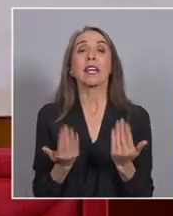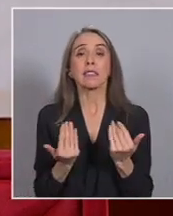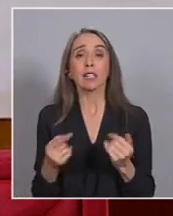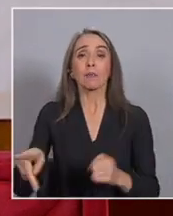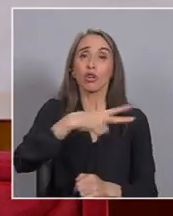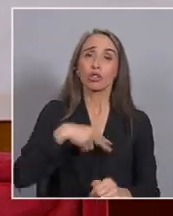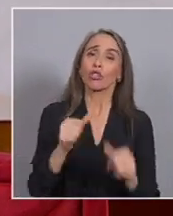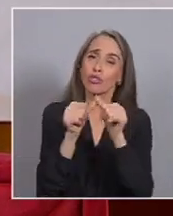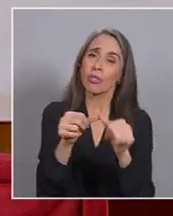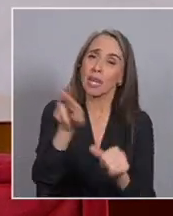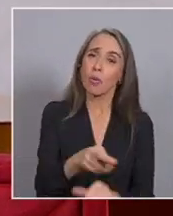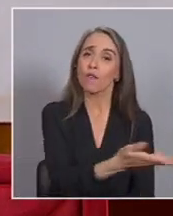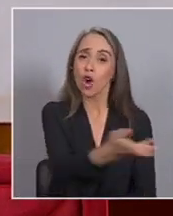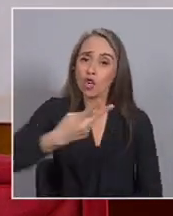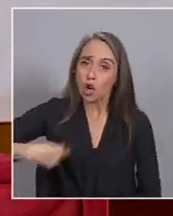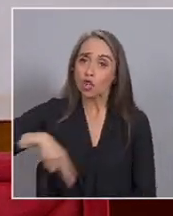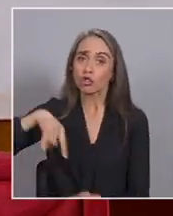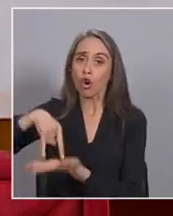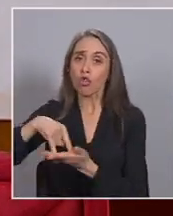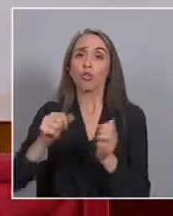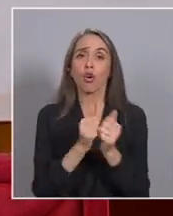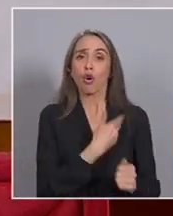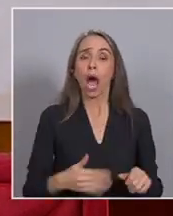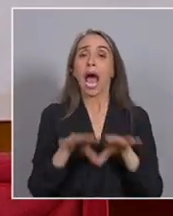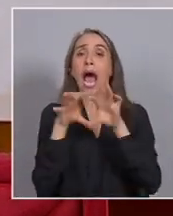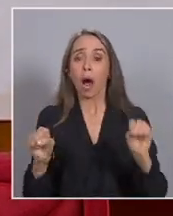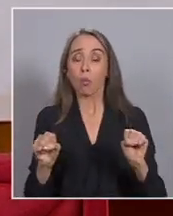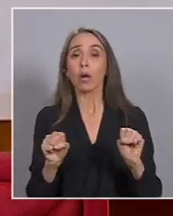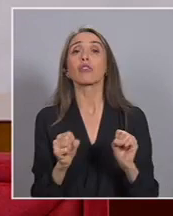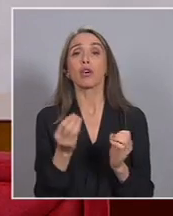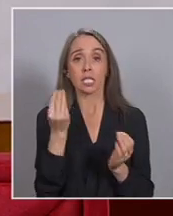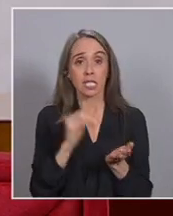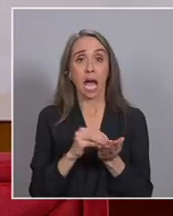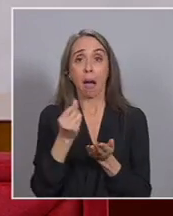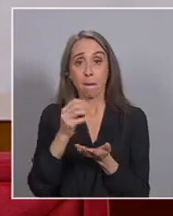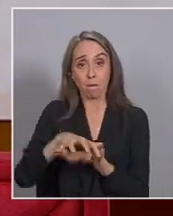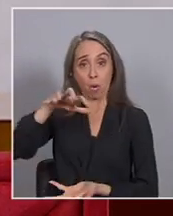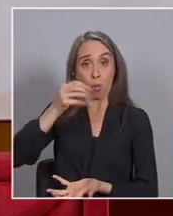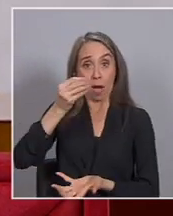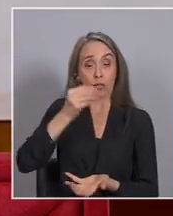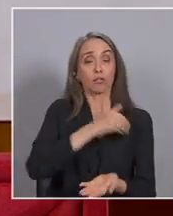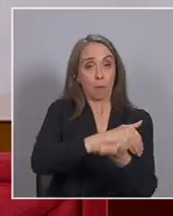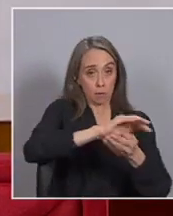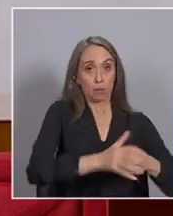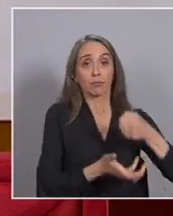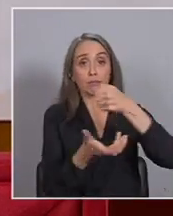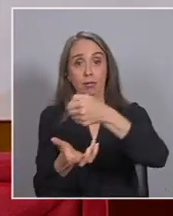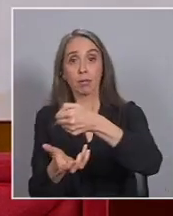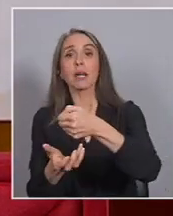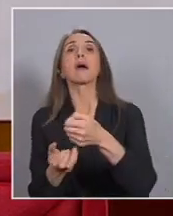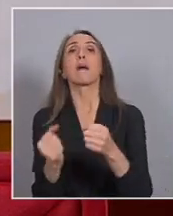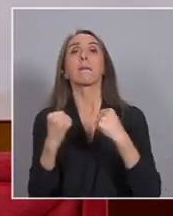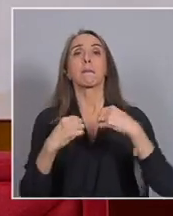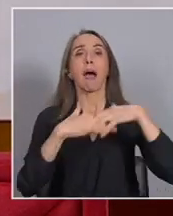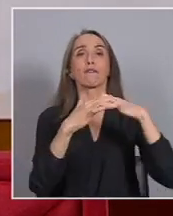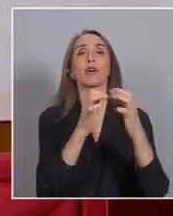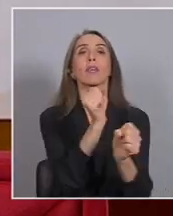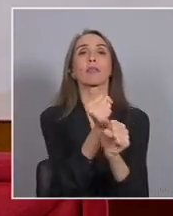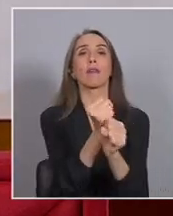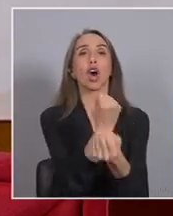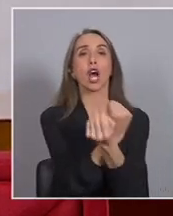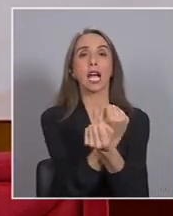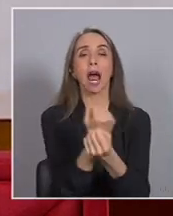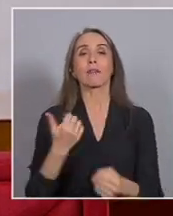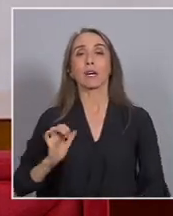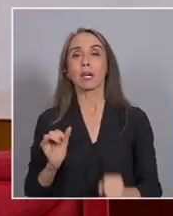que poner de acuerdo. De esos recursos ya hemos adelantado importantes montos que han sido destinados a fortalecer la labor de carabineros y la PDI,